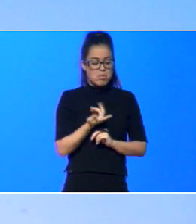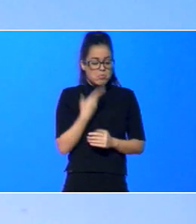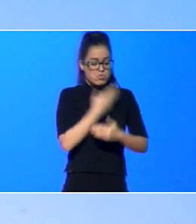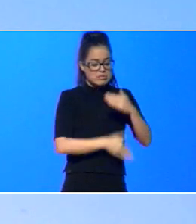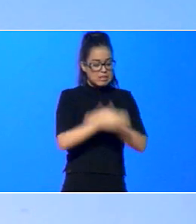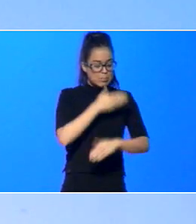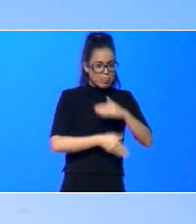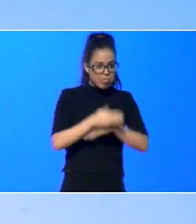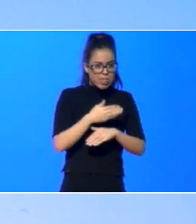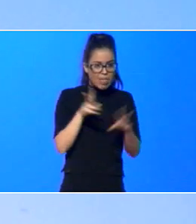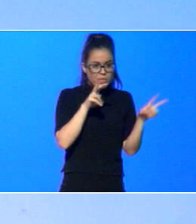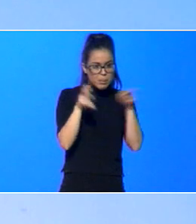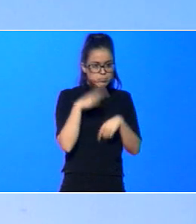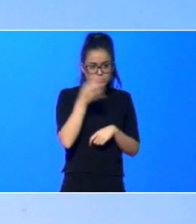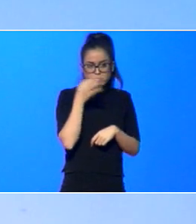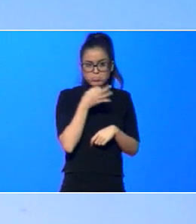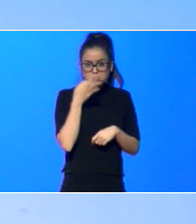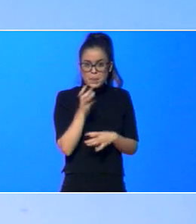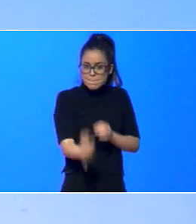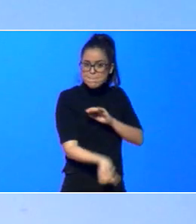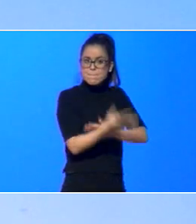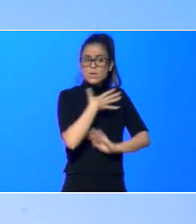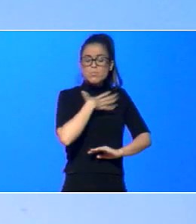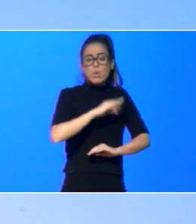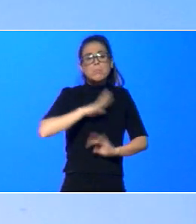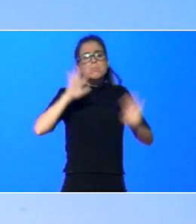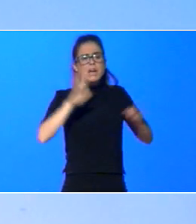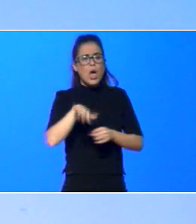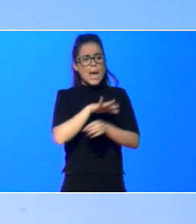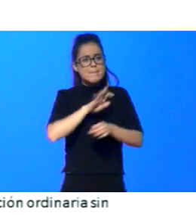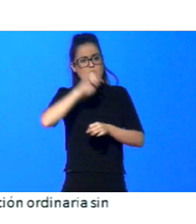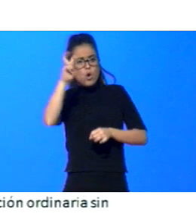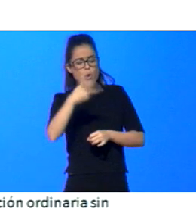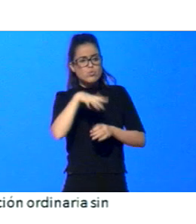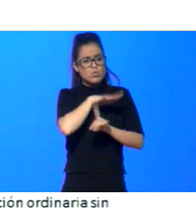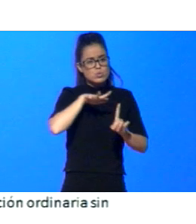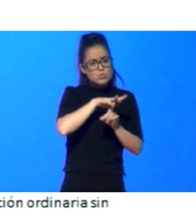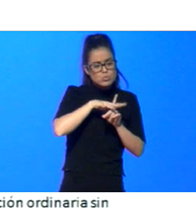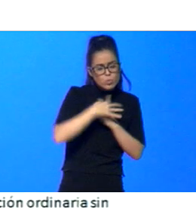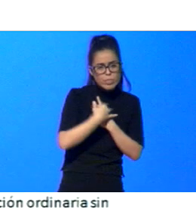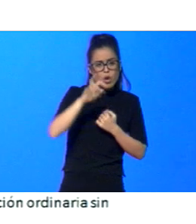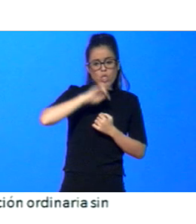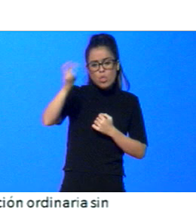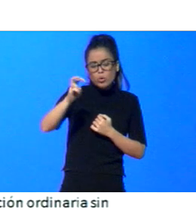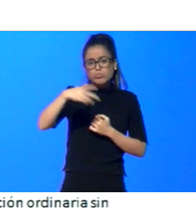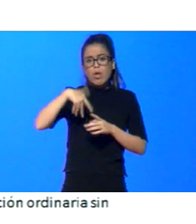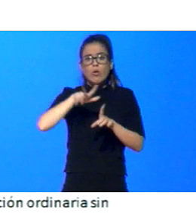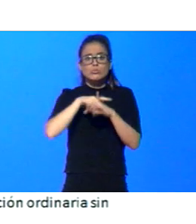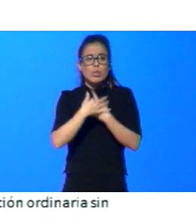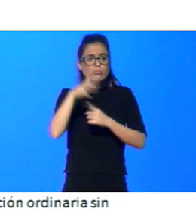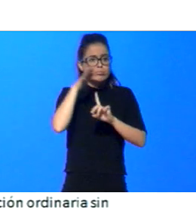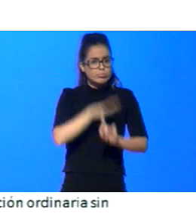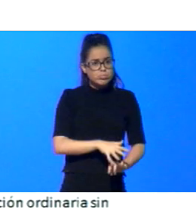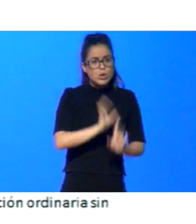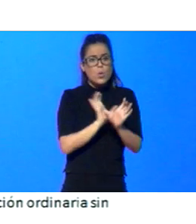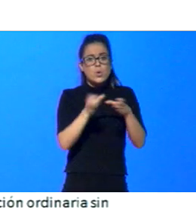pero las hemos abordado y se han abordado también en relación con otras situaciones de discriminación con otras personas o con otros colectivos